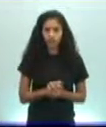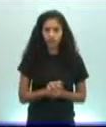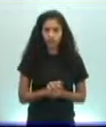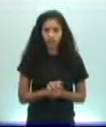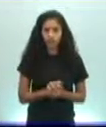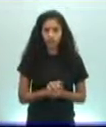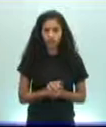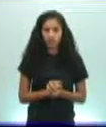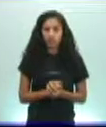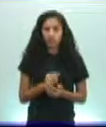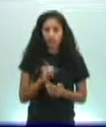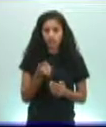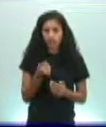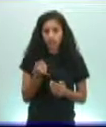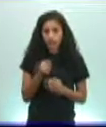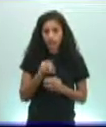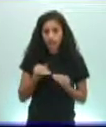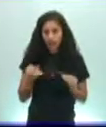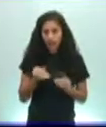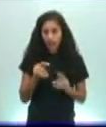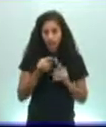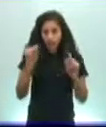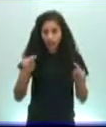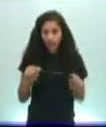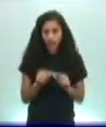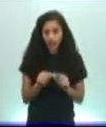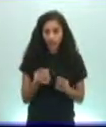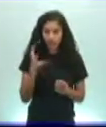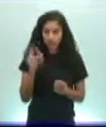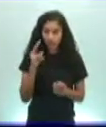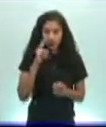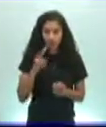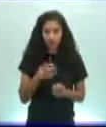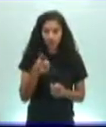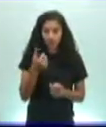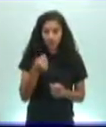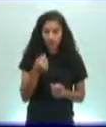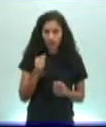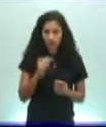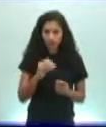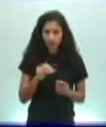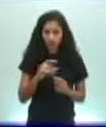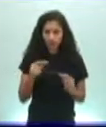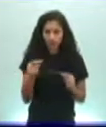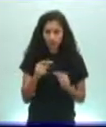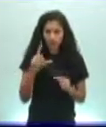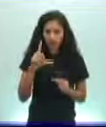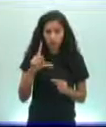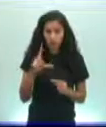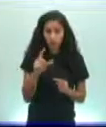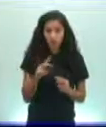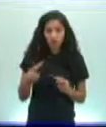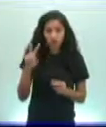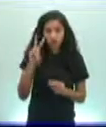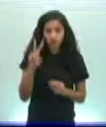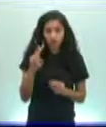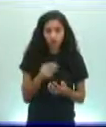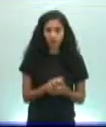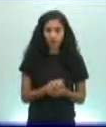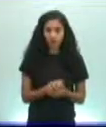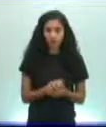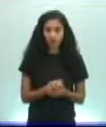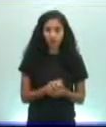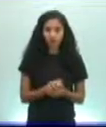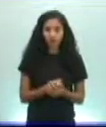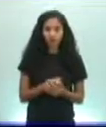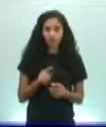Como el área de un cuadrado se calcula elevando al cuadrado la longitud de su lado mediante la fórmula,